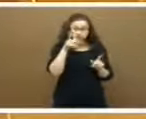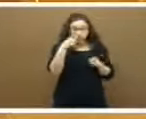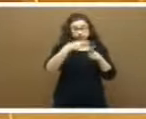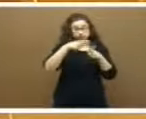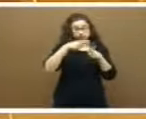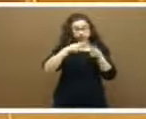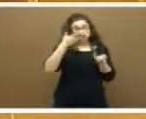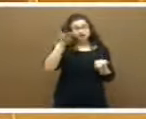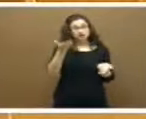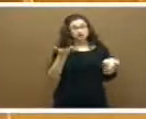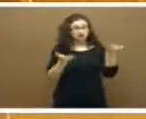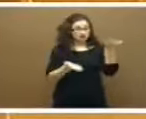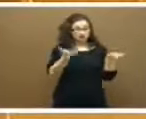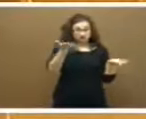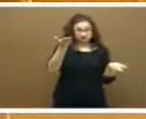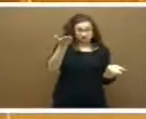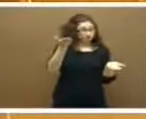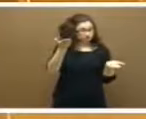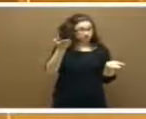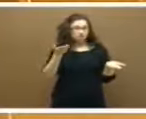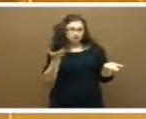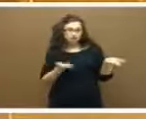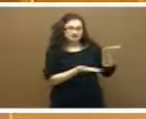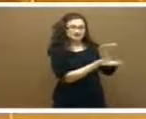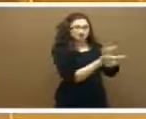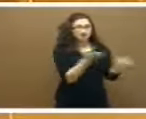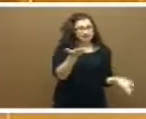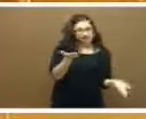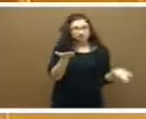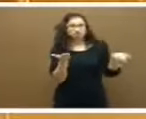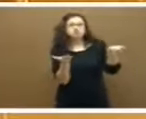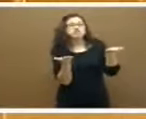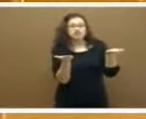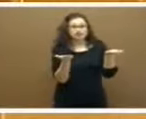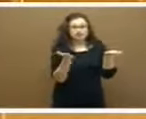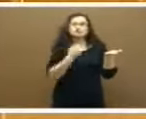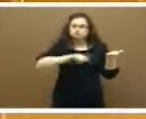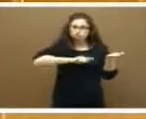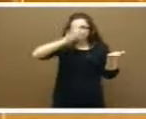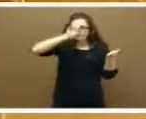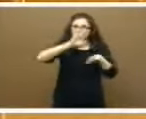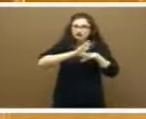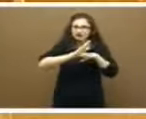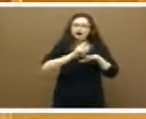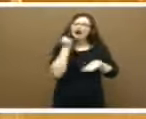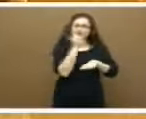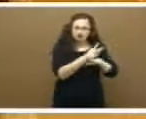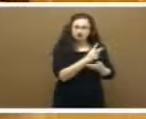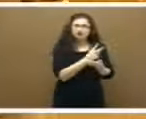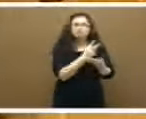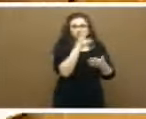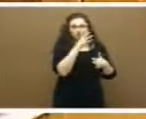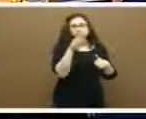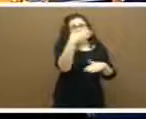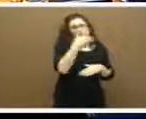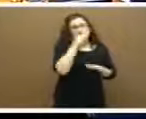de equidad y de compensación que preocupa y preocupará siempre a la Consejería, manteniendo la apuesta por la escuela rural. Muchas gracias.